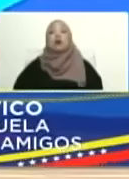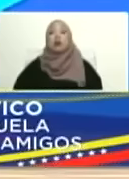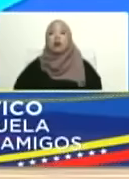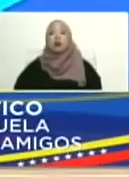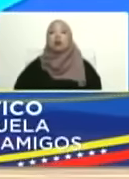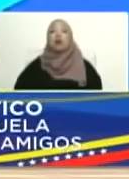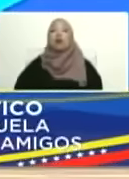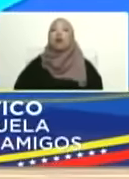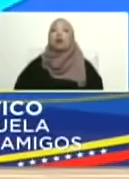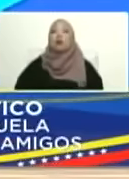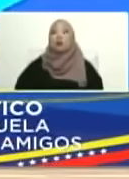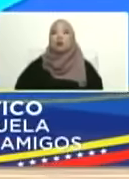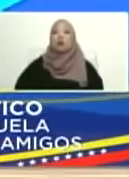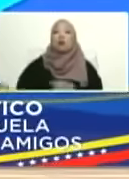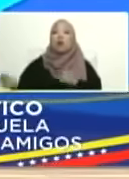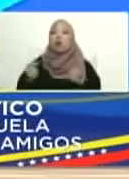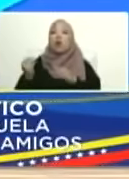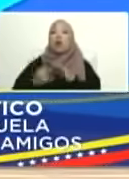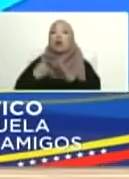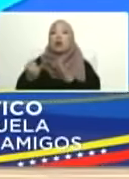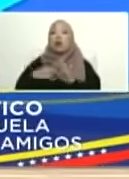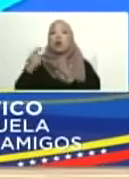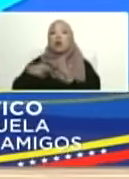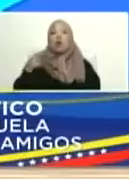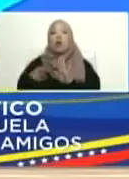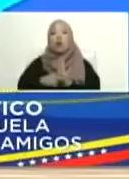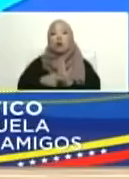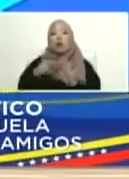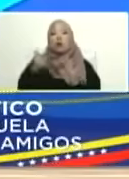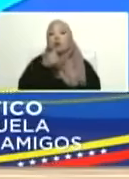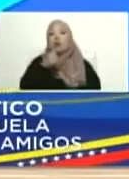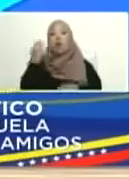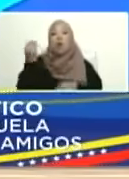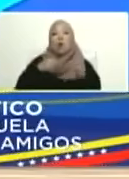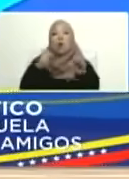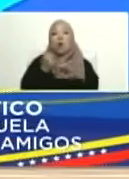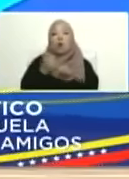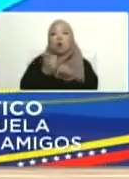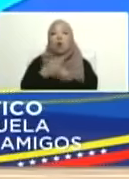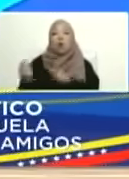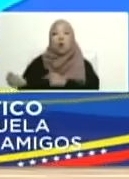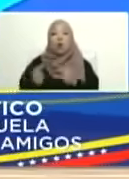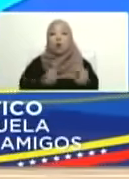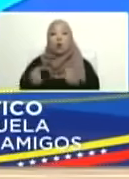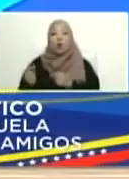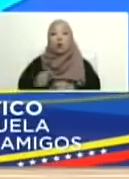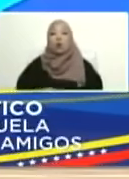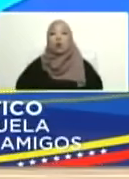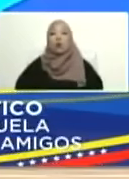se fundan las nuevas instituciones. Y en ese periodo